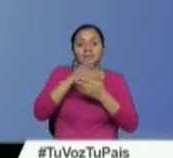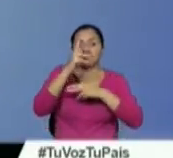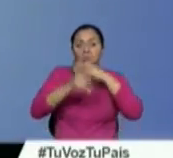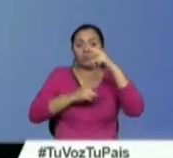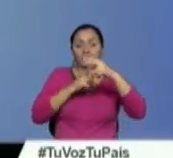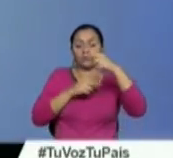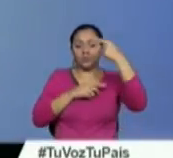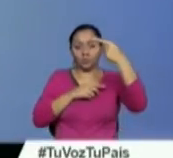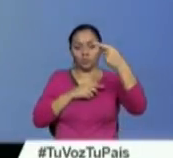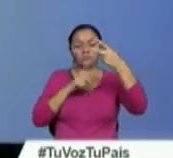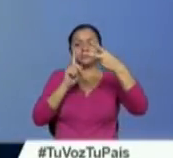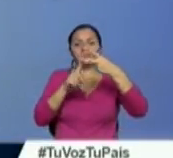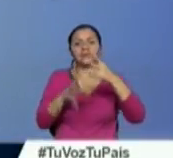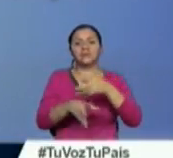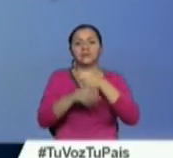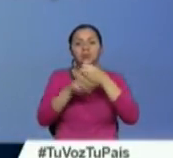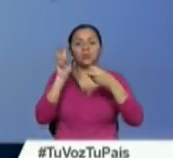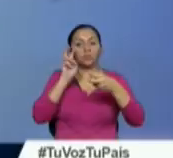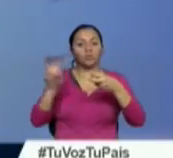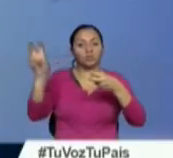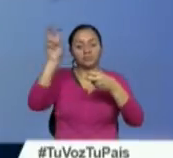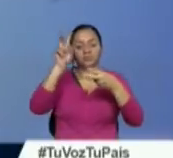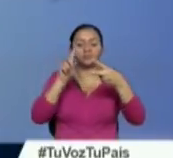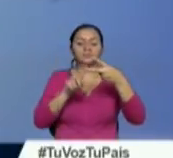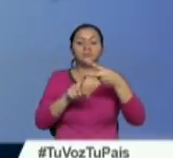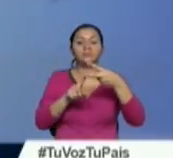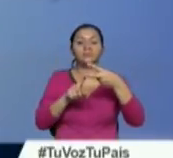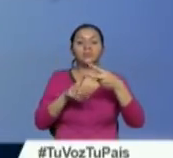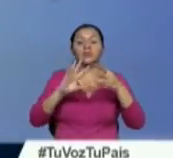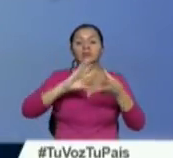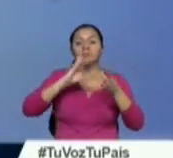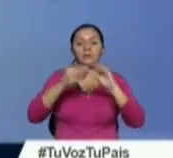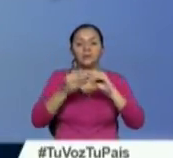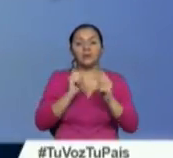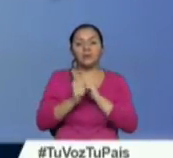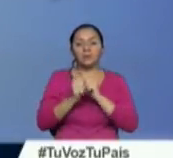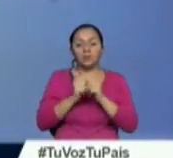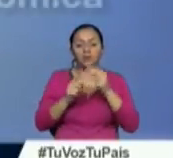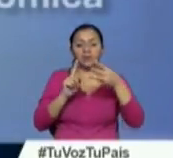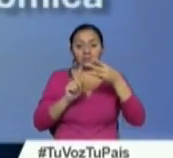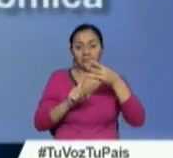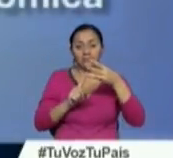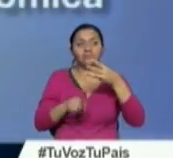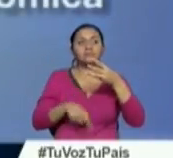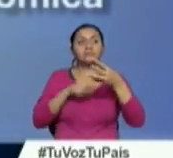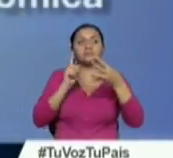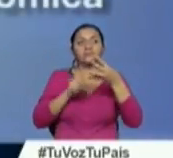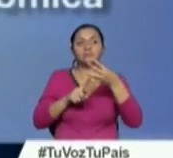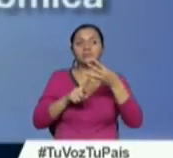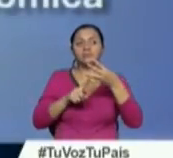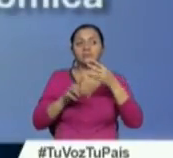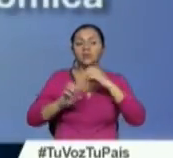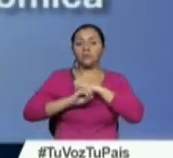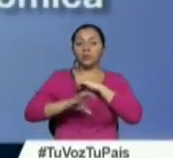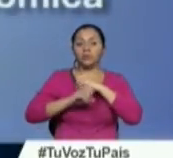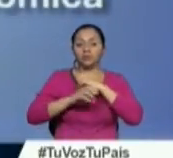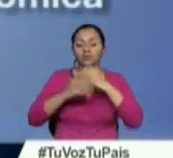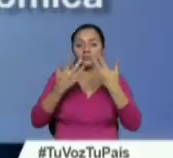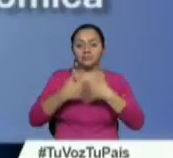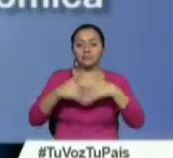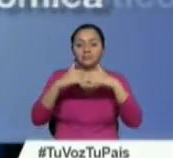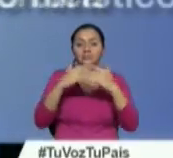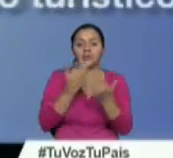universal, seguridad turística, turismo y deporte adaptado como alternativa turística, promoción turística y